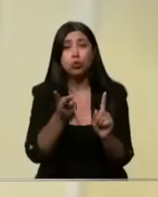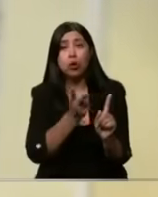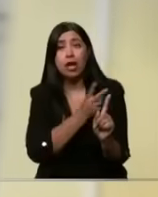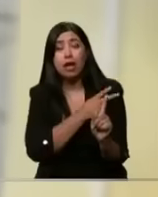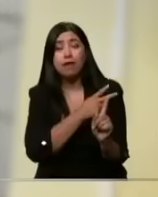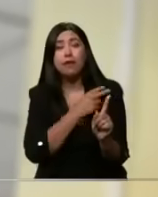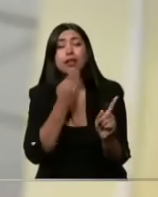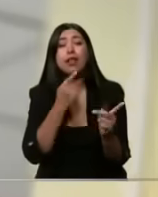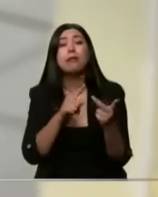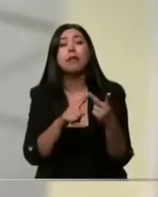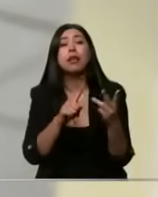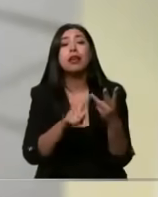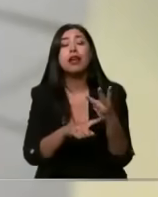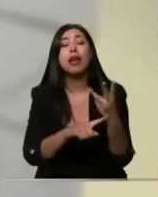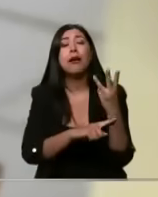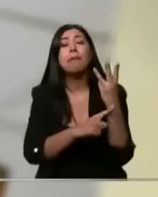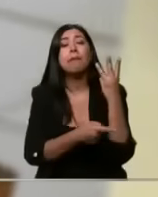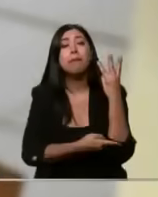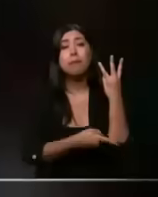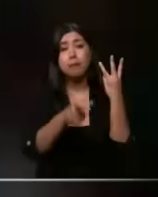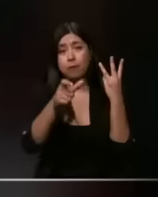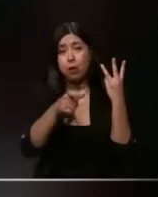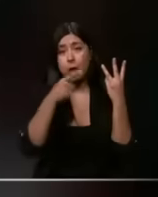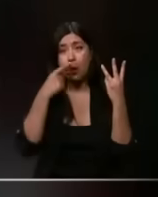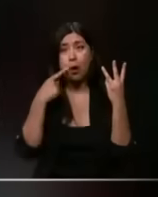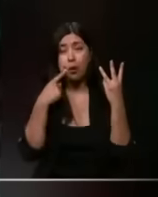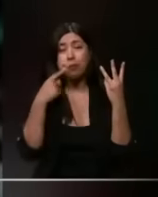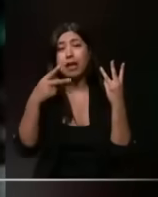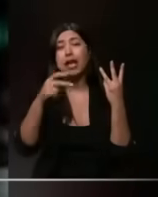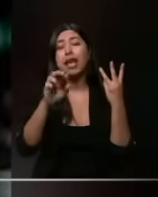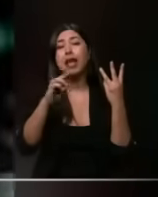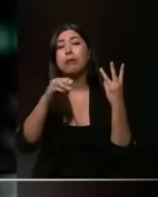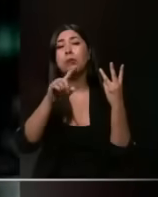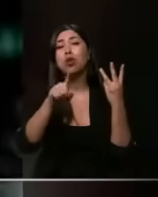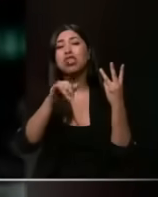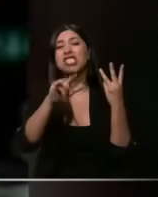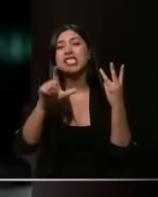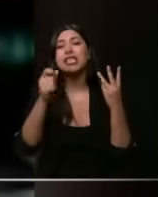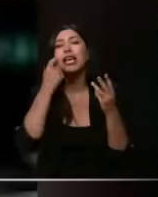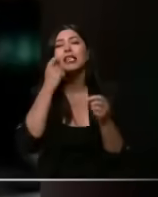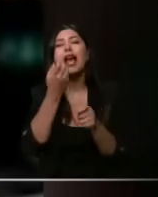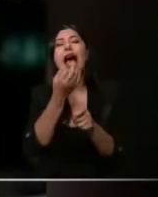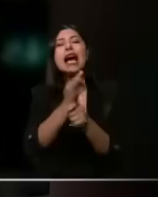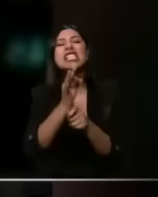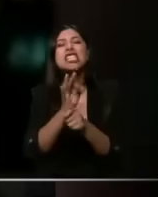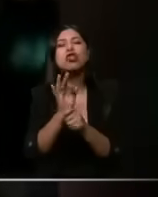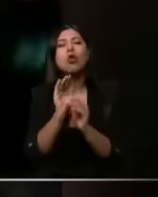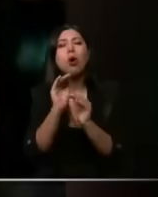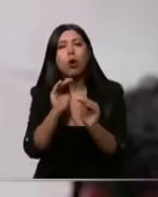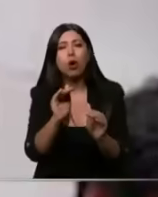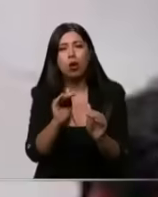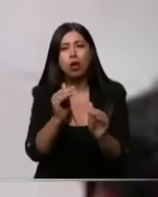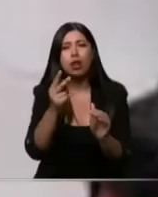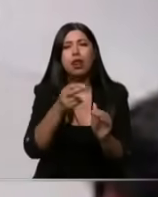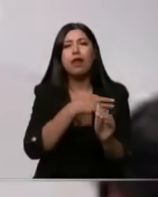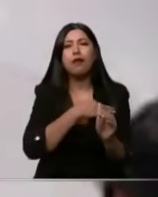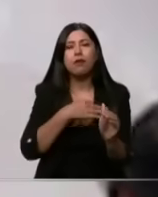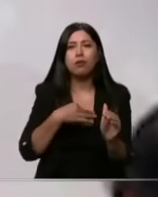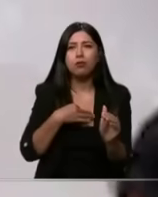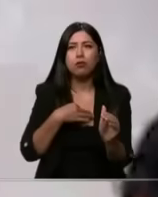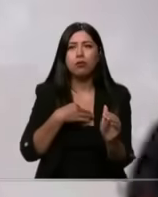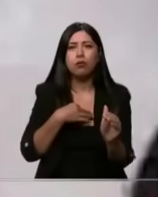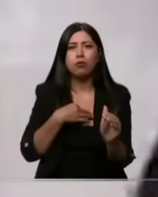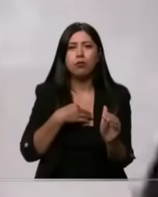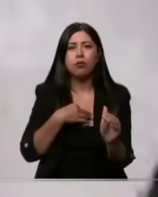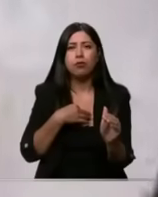entonces asesor del Ministerio del Interior y Seguridad Pública, el abogado Luis Hermosilla, habrían tenido mucho que ver en su